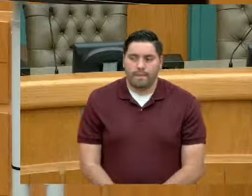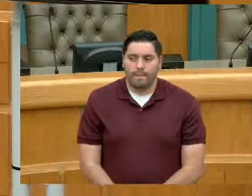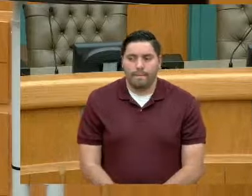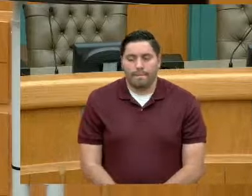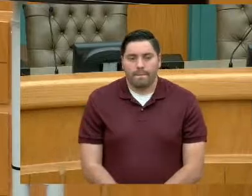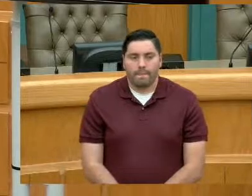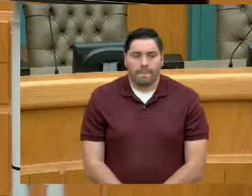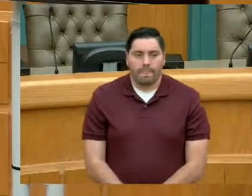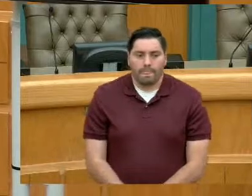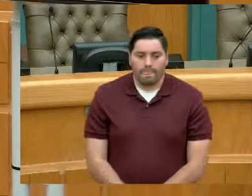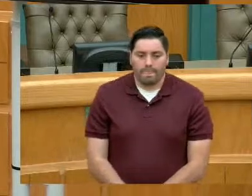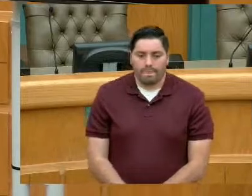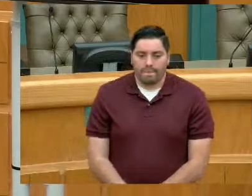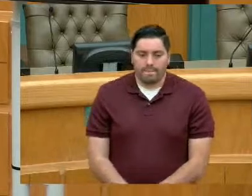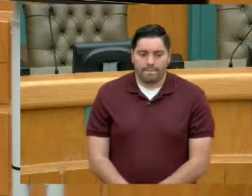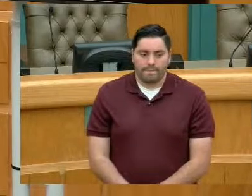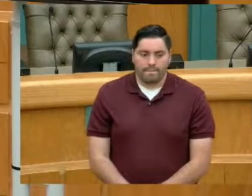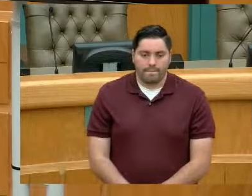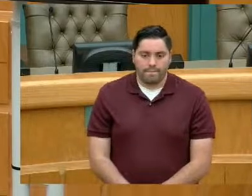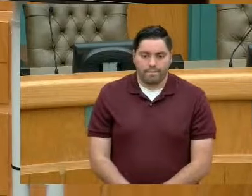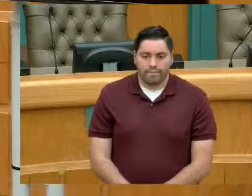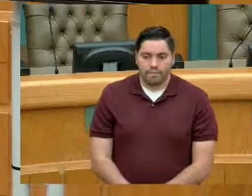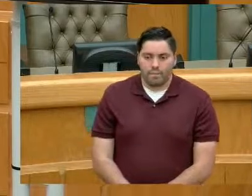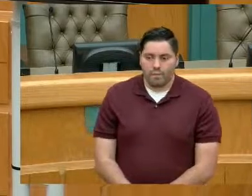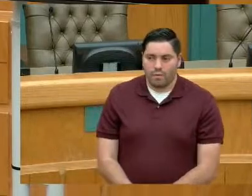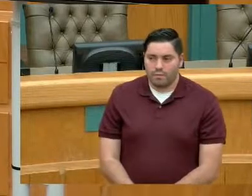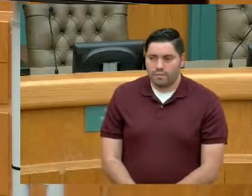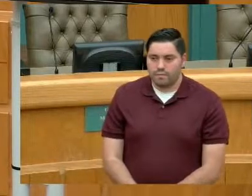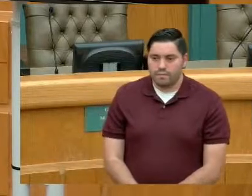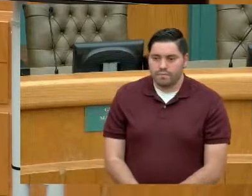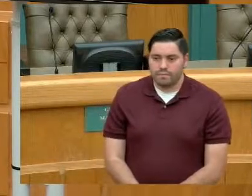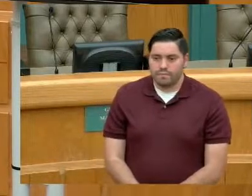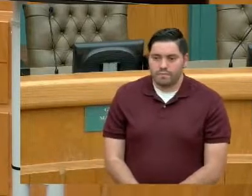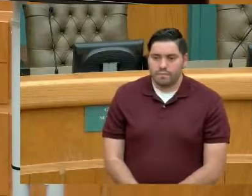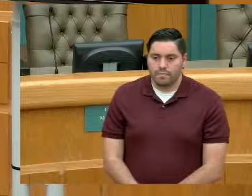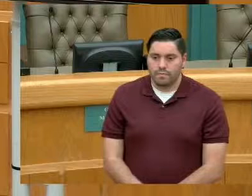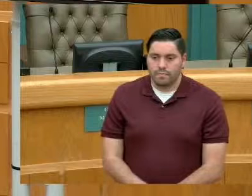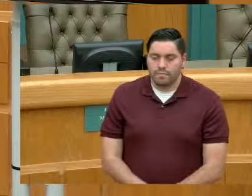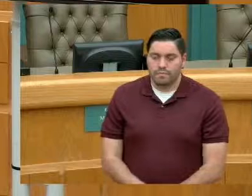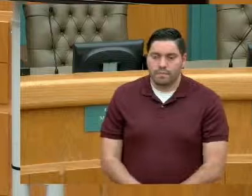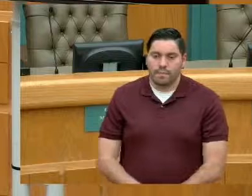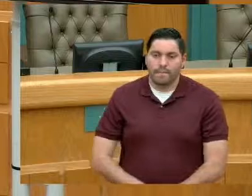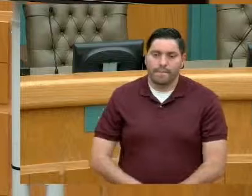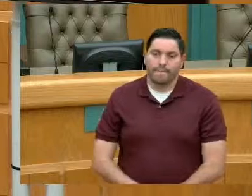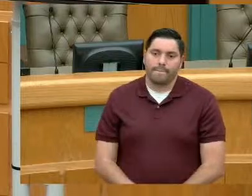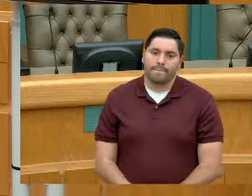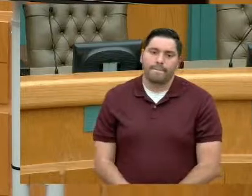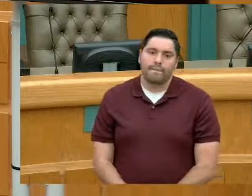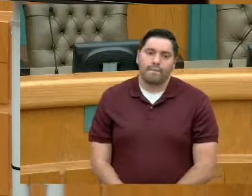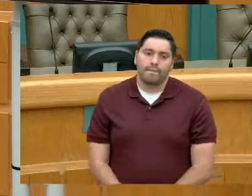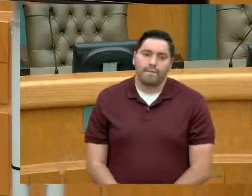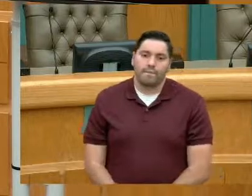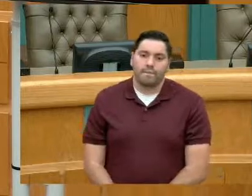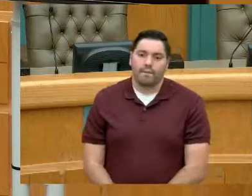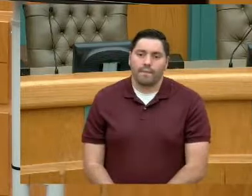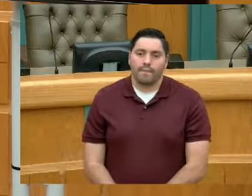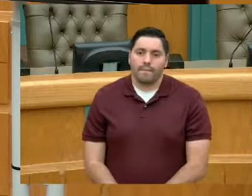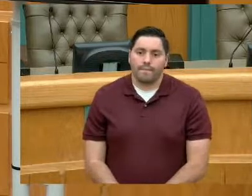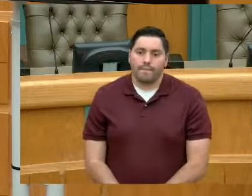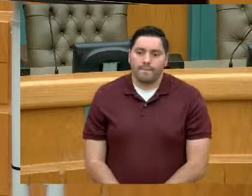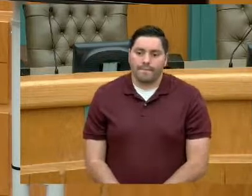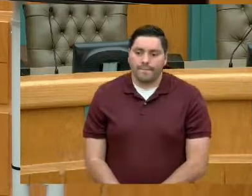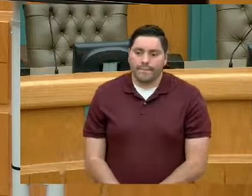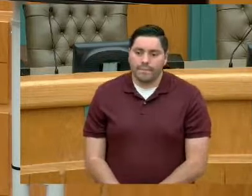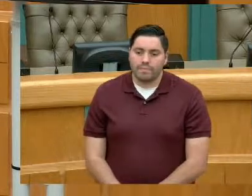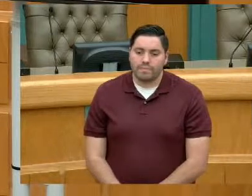cabo 11.246 pruebas por el virus entre el Distrito de Salud Pública, laboratorios privados y la Guardia Nacional. 172